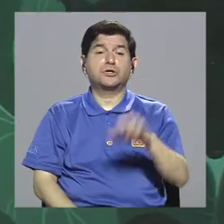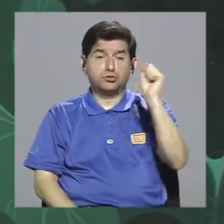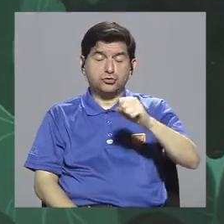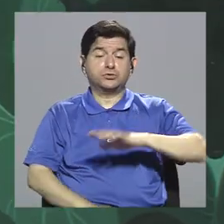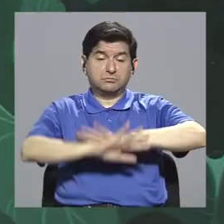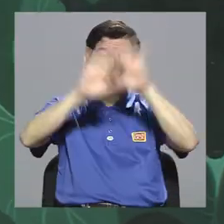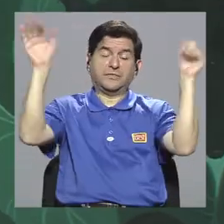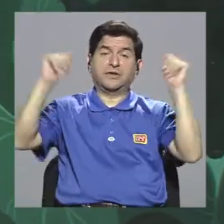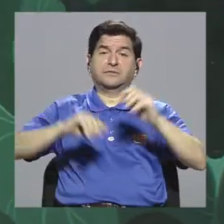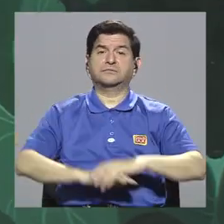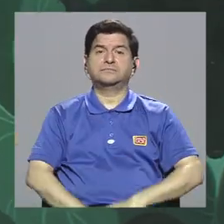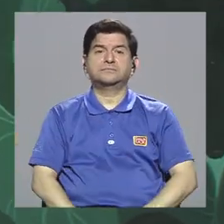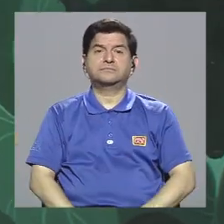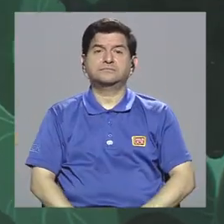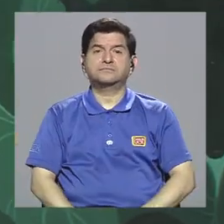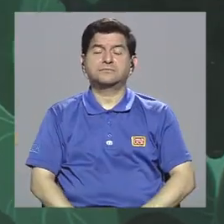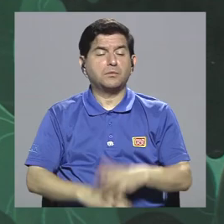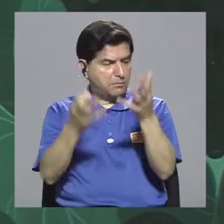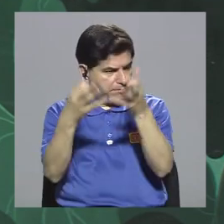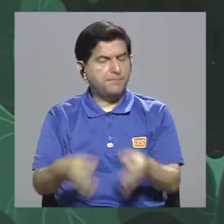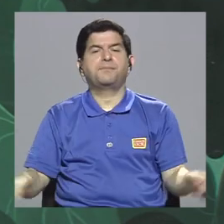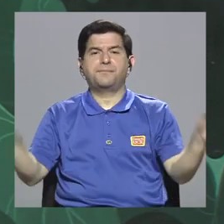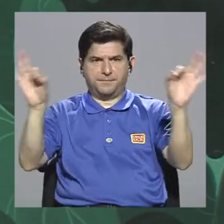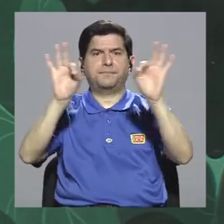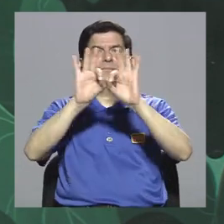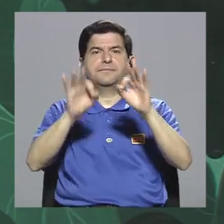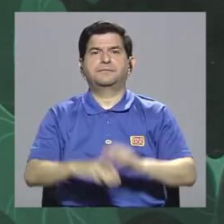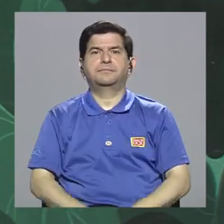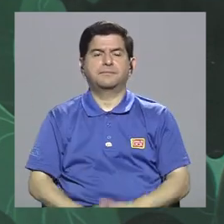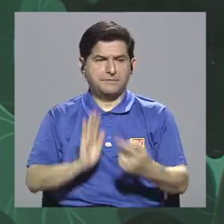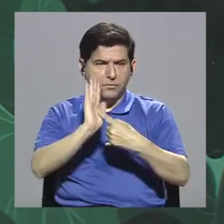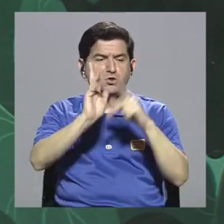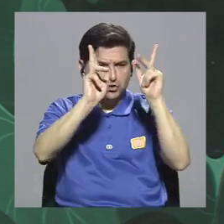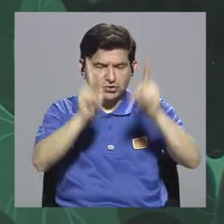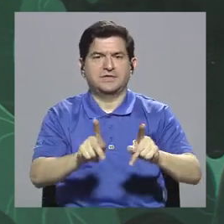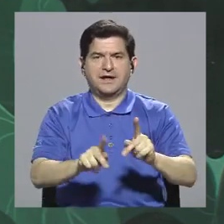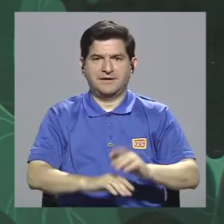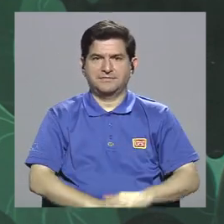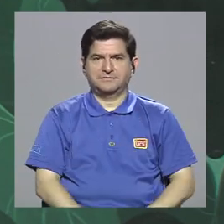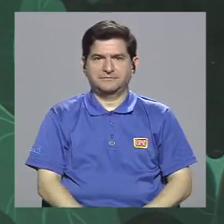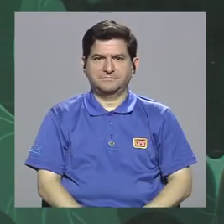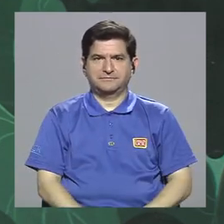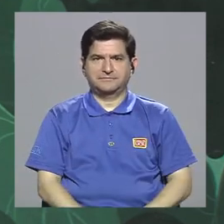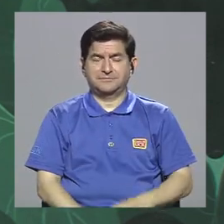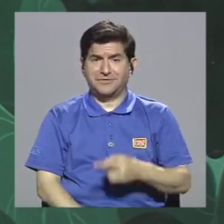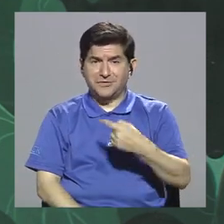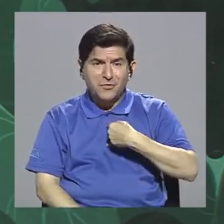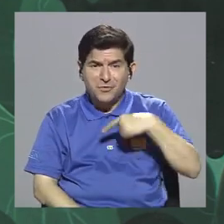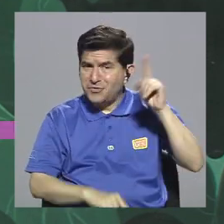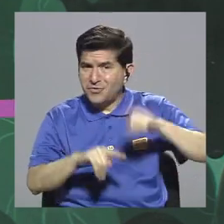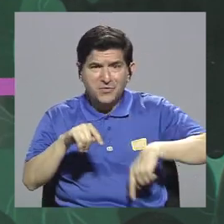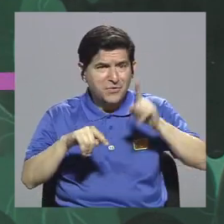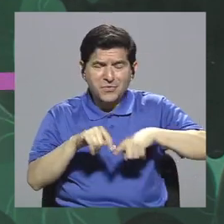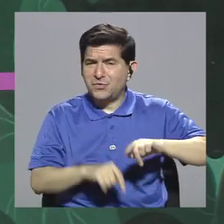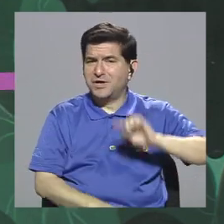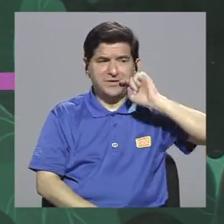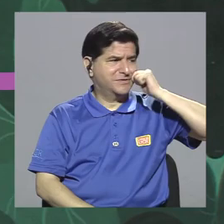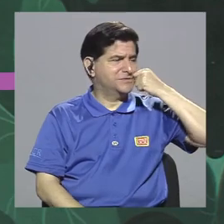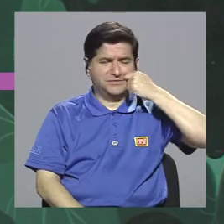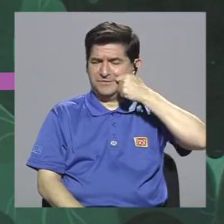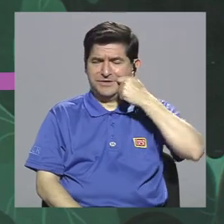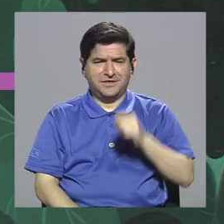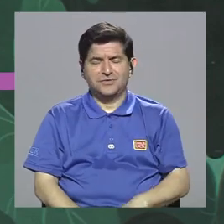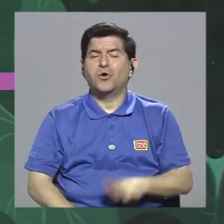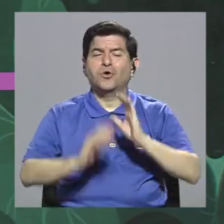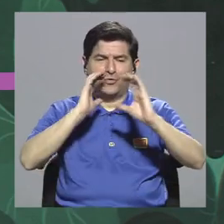¿Verdad? O sea, es importante hacerle ver que esto no lo podemos guardar como un secreto, que lo tenemos que